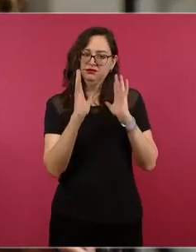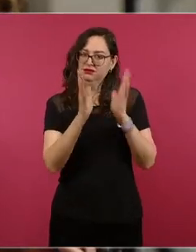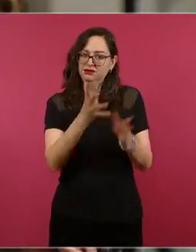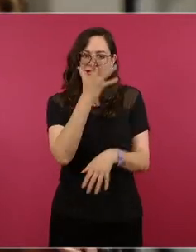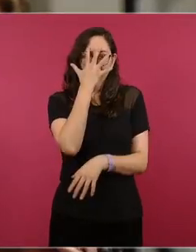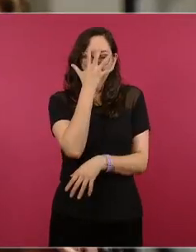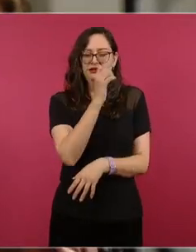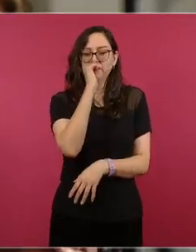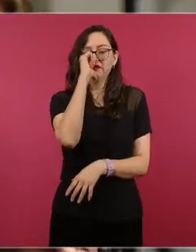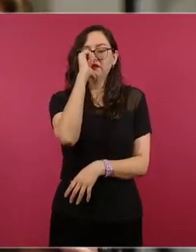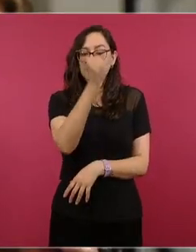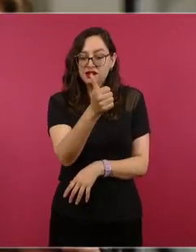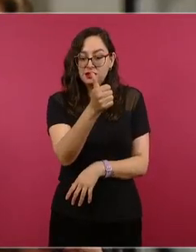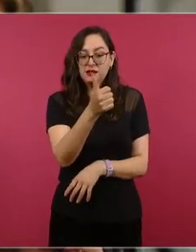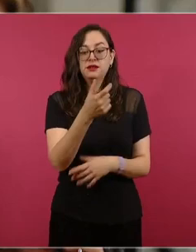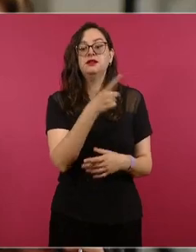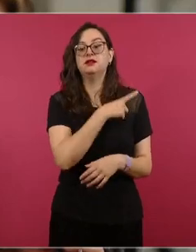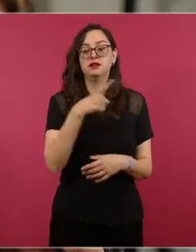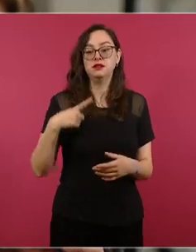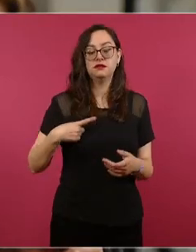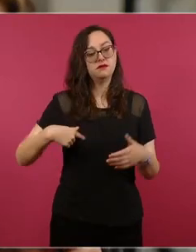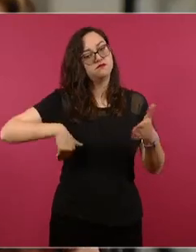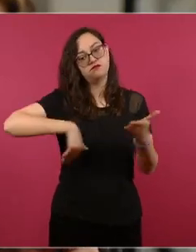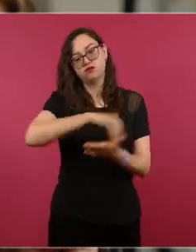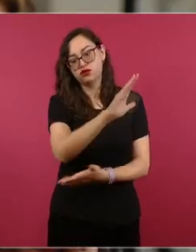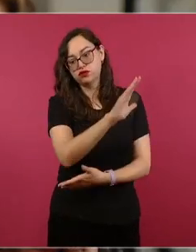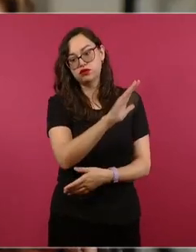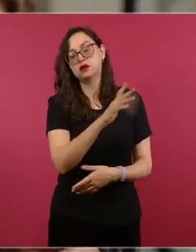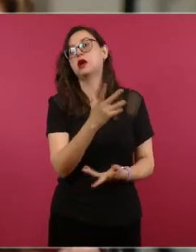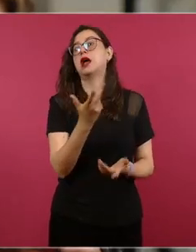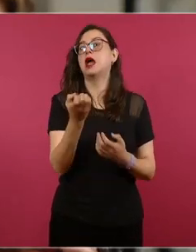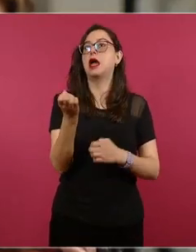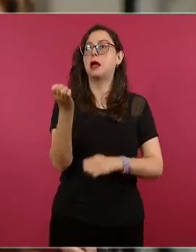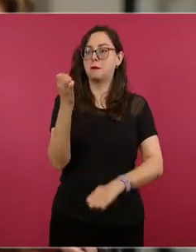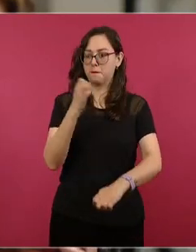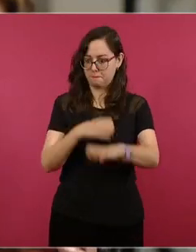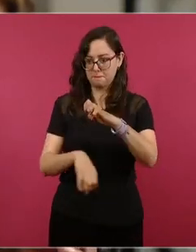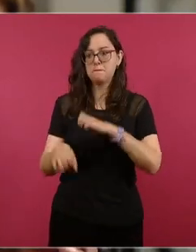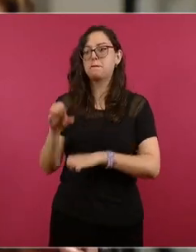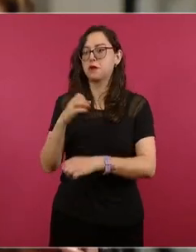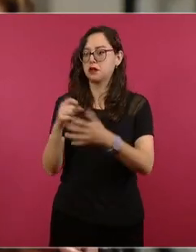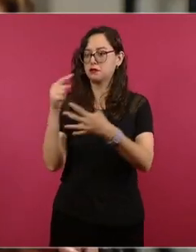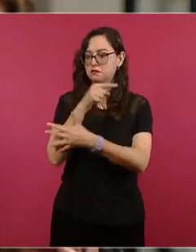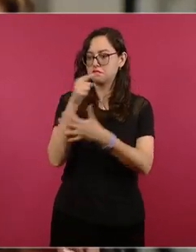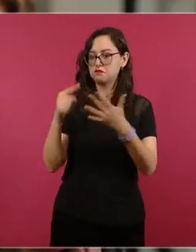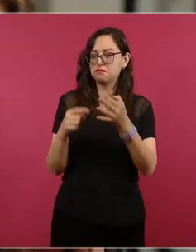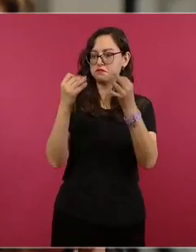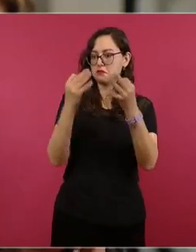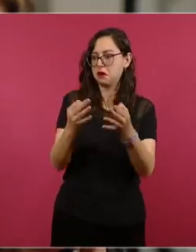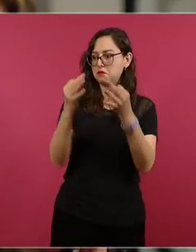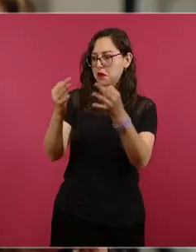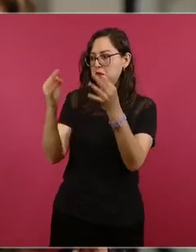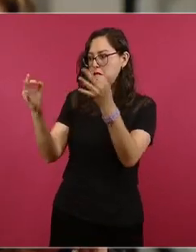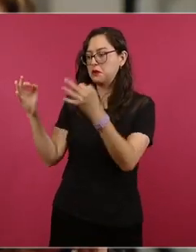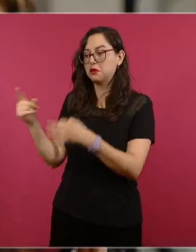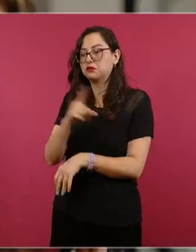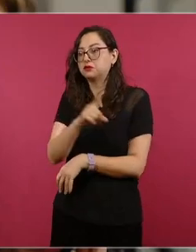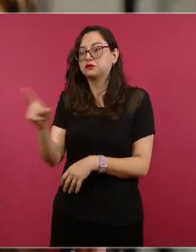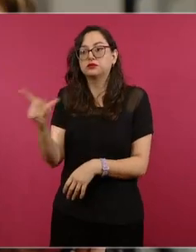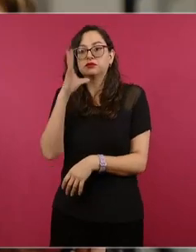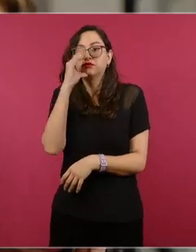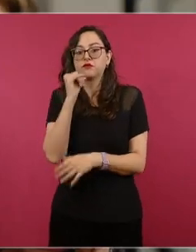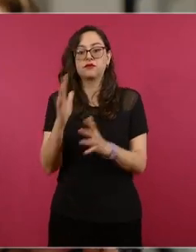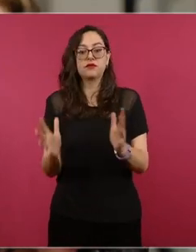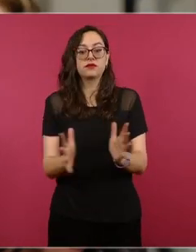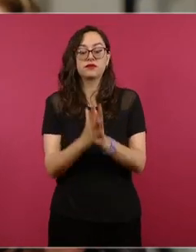Los empresarios que sí cuentan con la capacidad del equipamiento y todo para poder operar, hoy en día están fuera. Y si bien